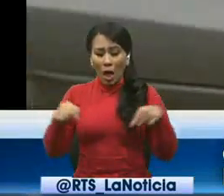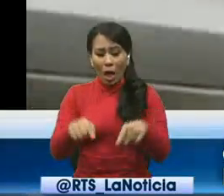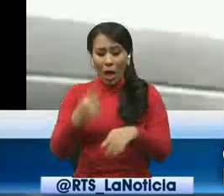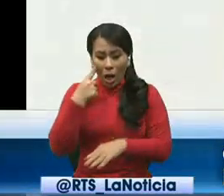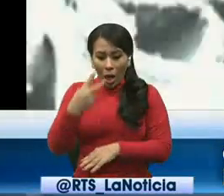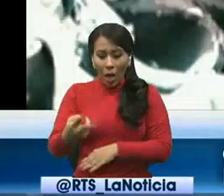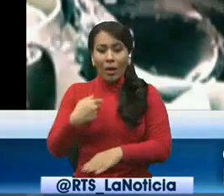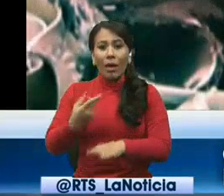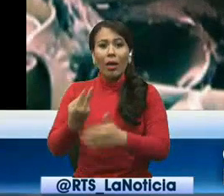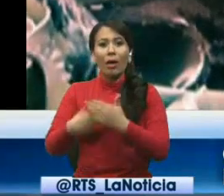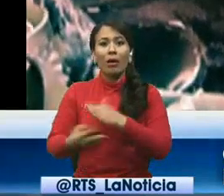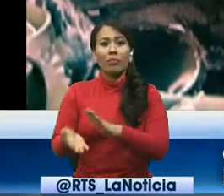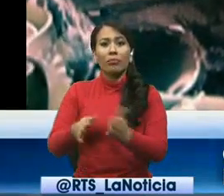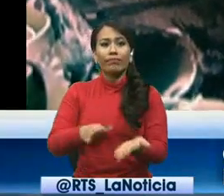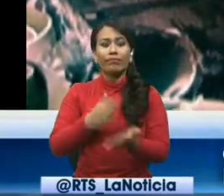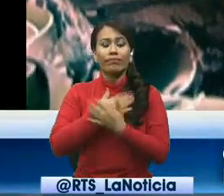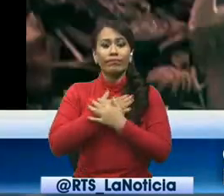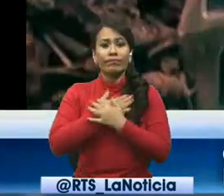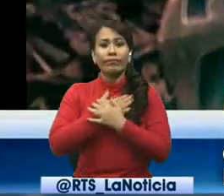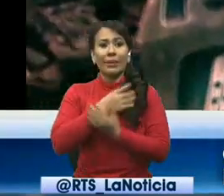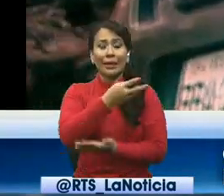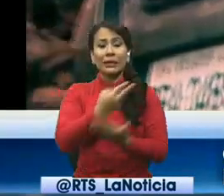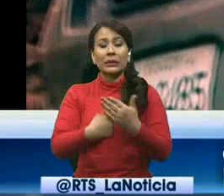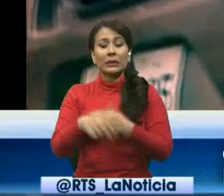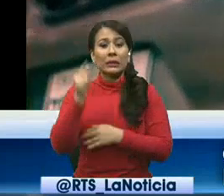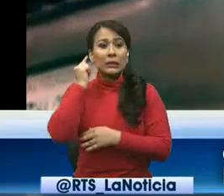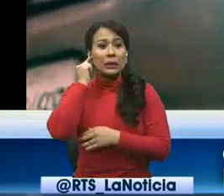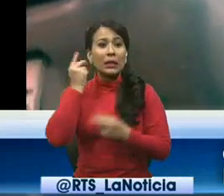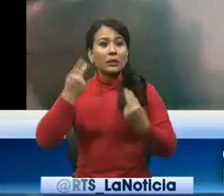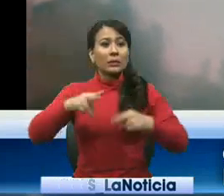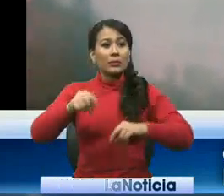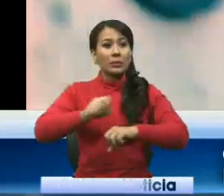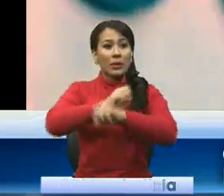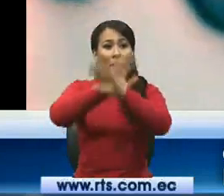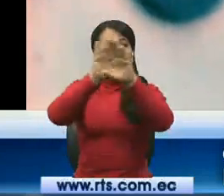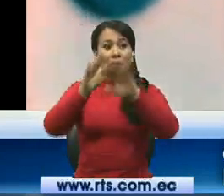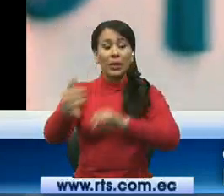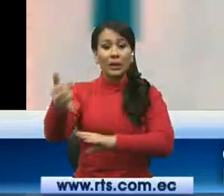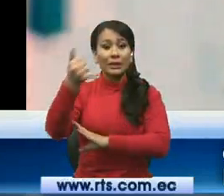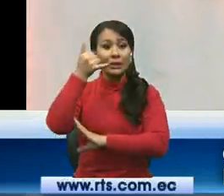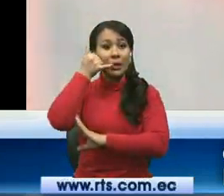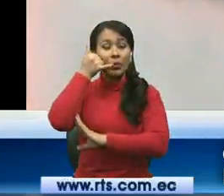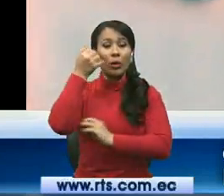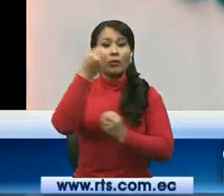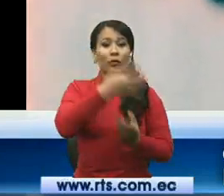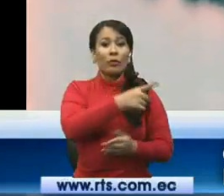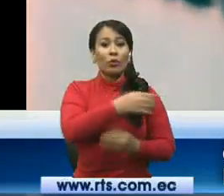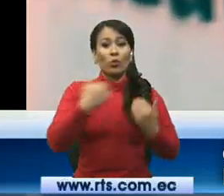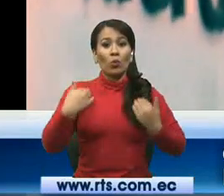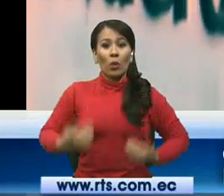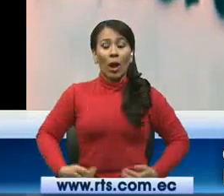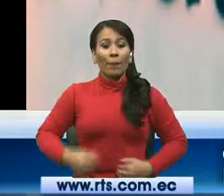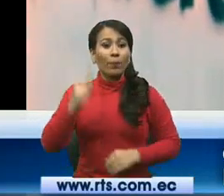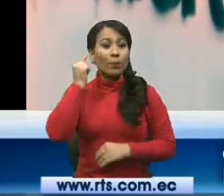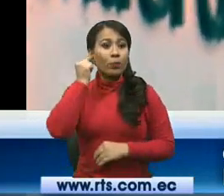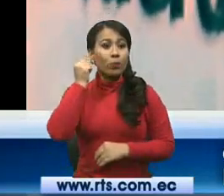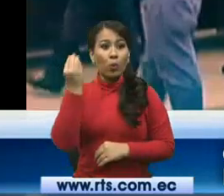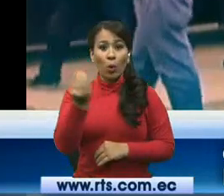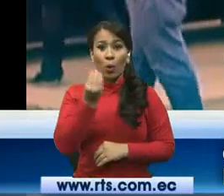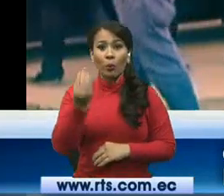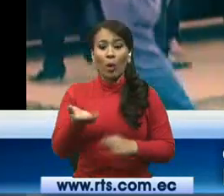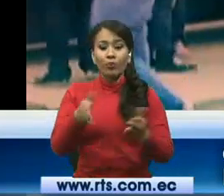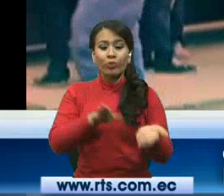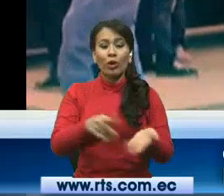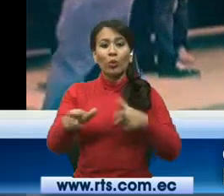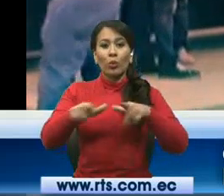accidente. Eso fue todo lo que supo de ella hasta que la mañana del sábado le llamaron a informar que el cuerpo de la joven se encontraba en la